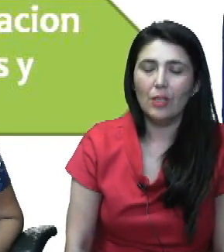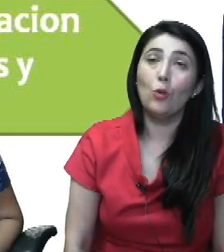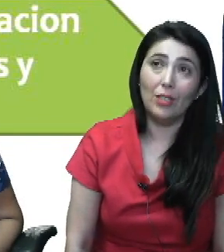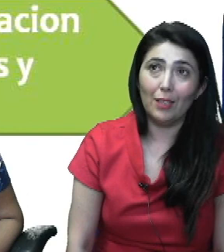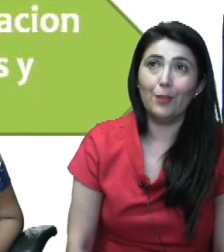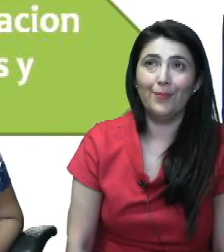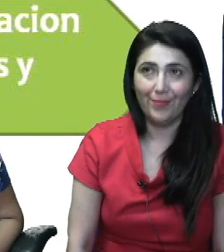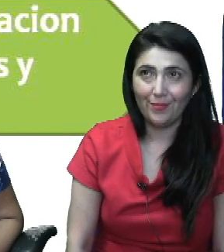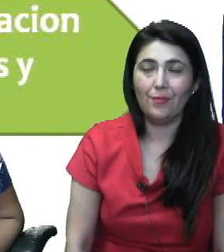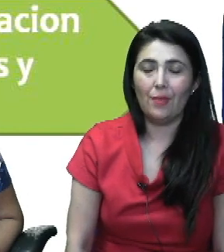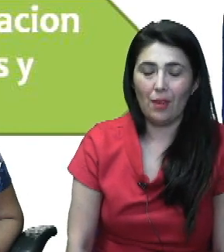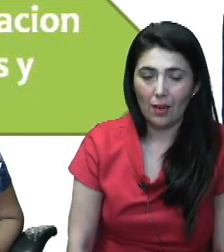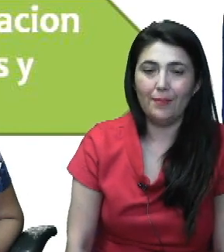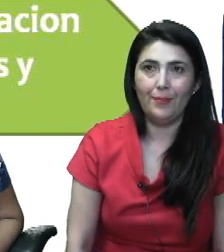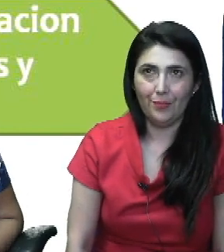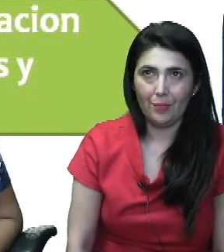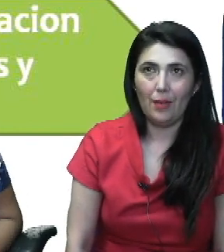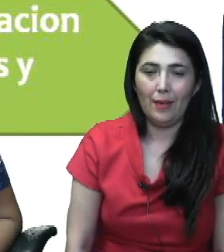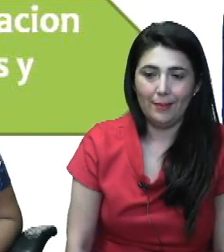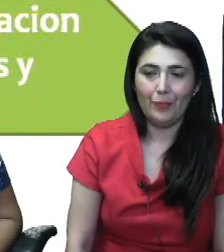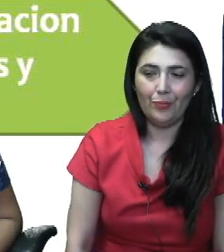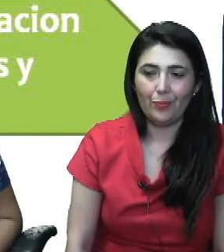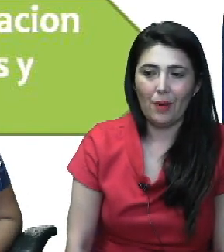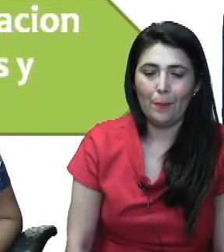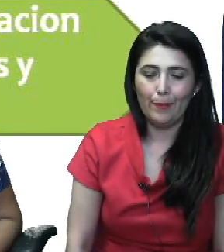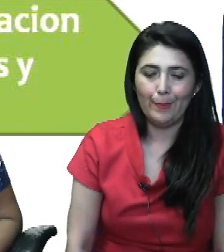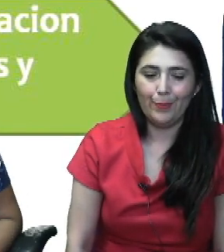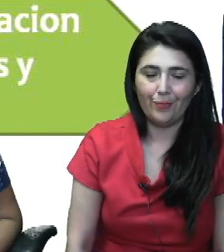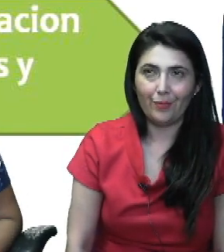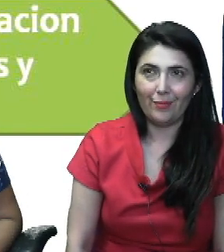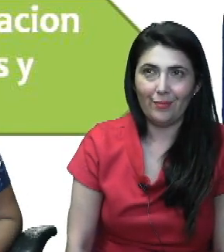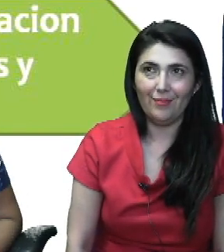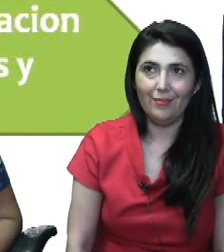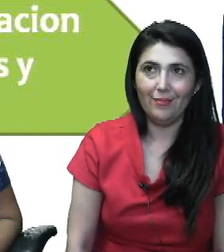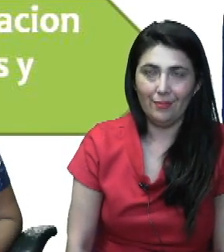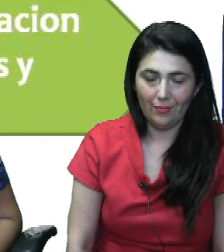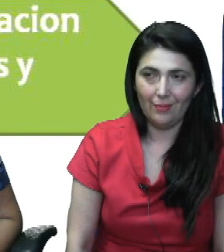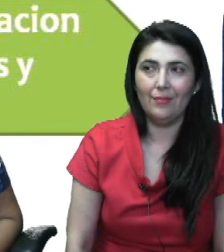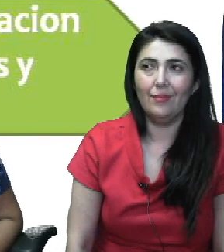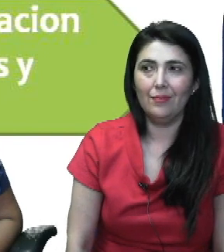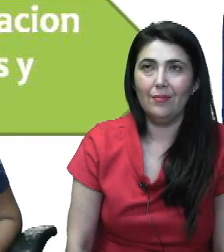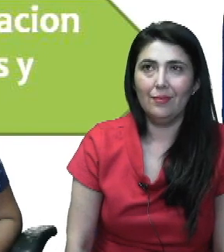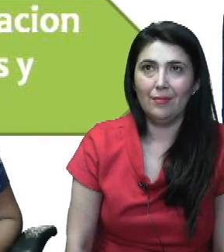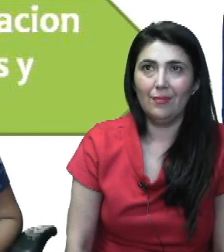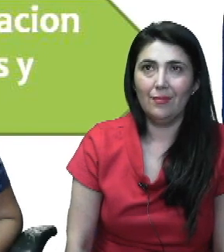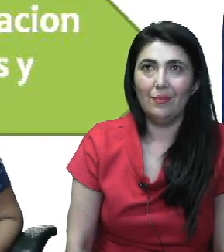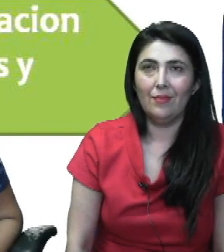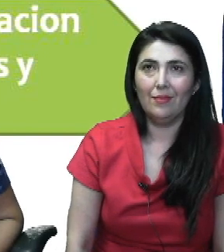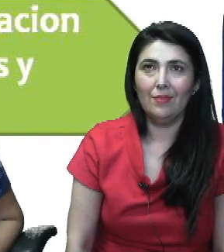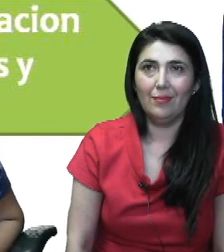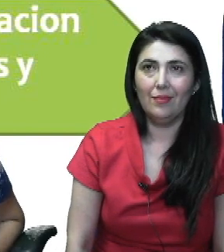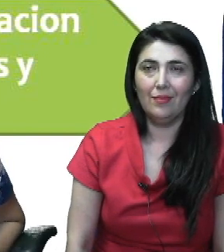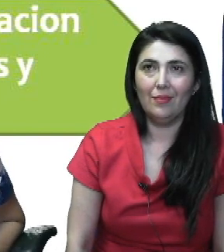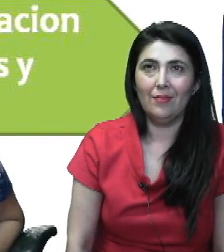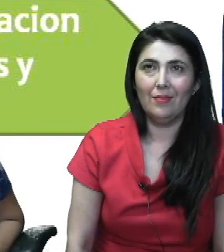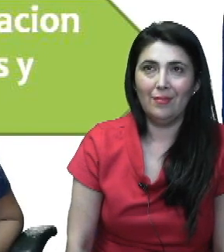mental comunitario, ¿cierto? Ambos también están en directa consonancia y coherencia con el modelo de protección de la salud